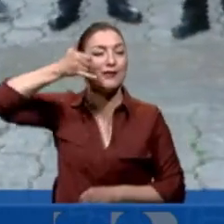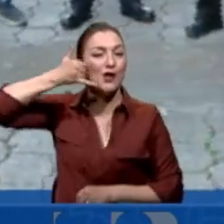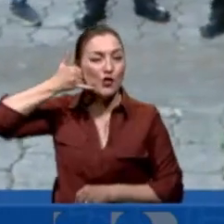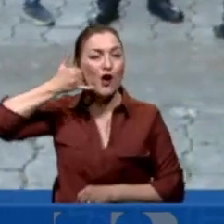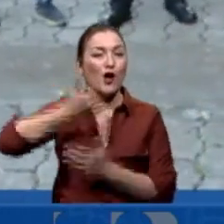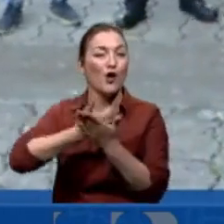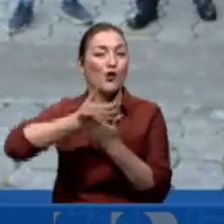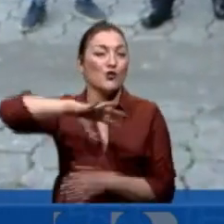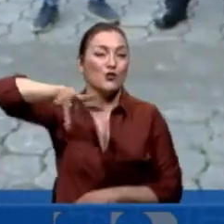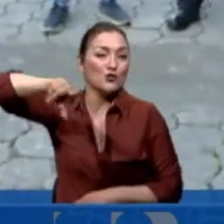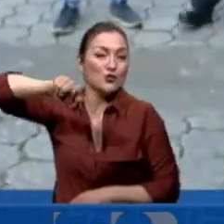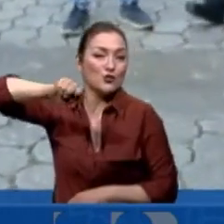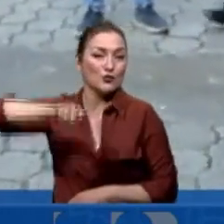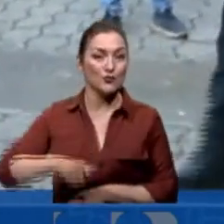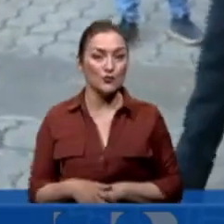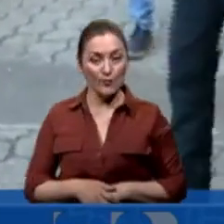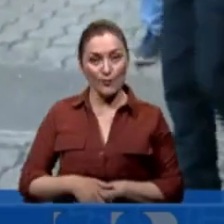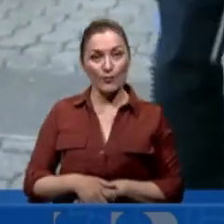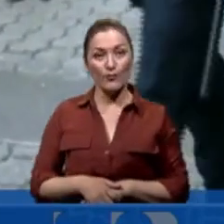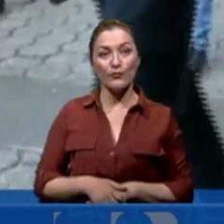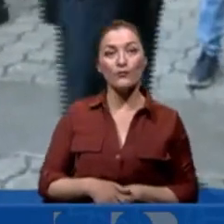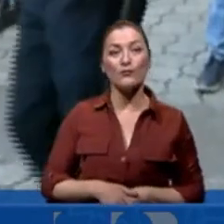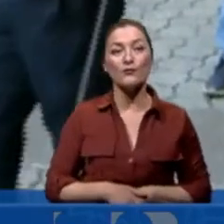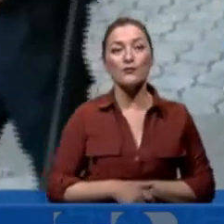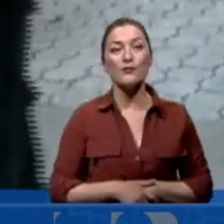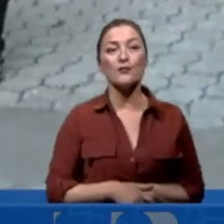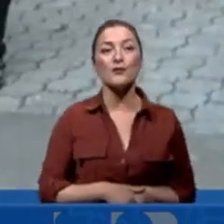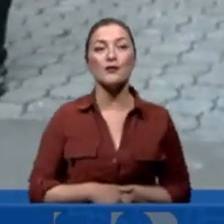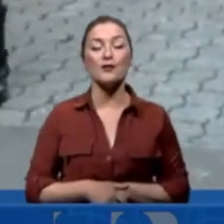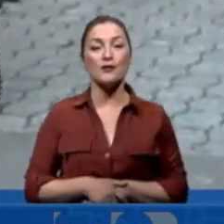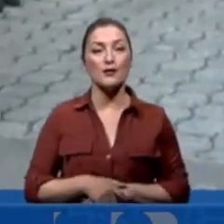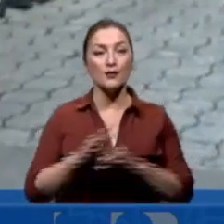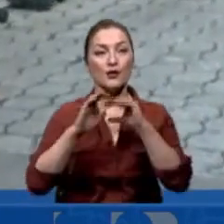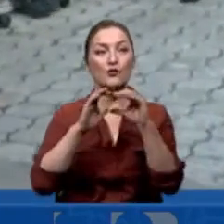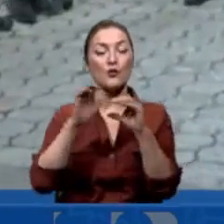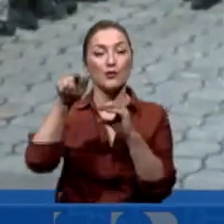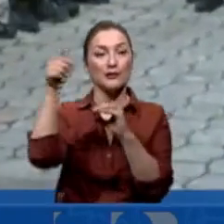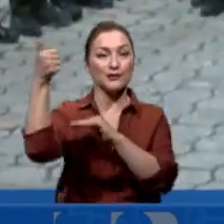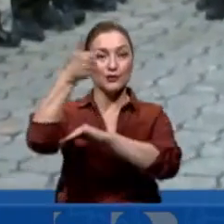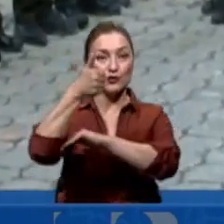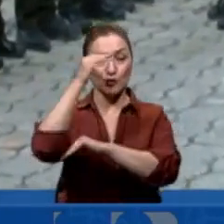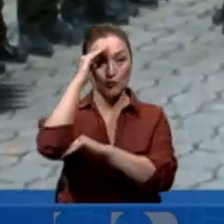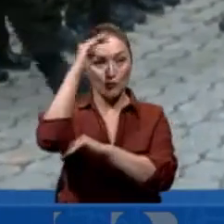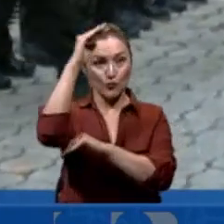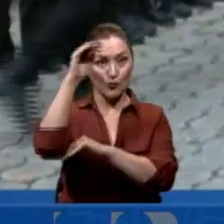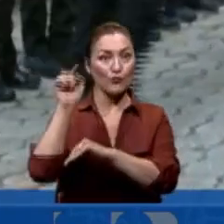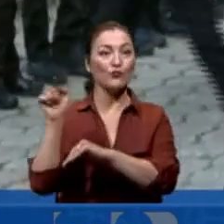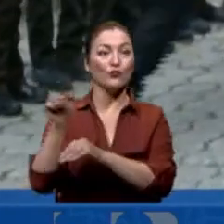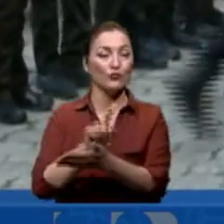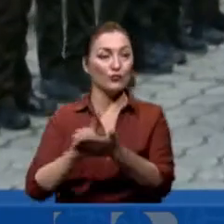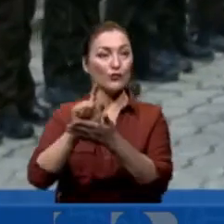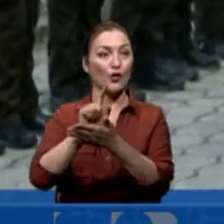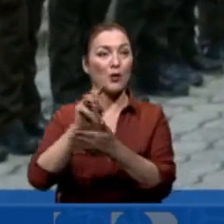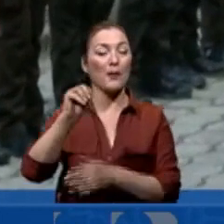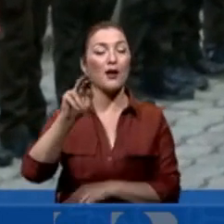objetos que seguramente fueron sustraídos en estos últimos días y vamos a conversar rápidamente con el coronel Vargas que es el comandante de acá el distrito